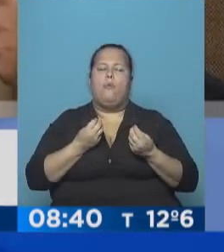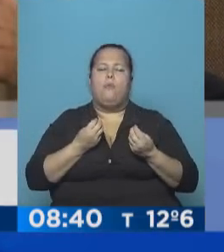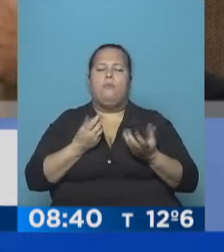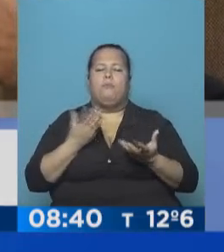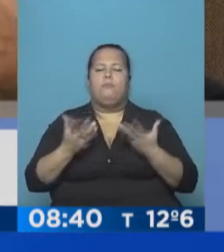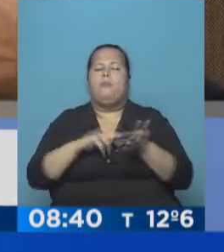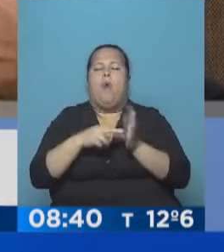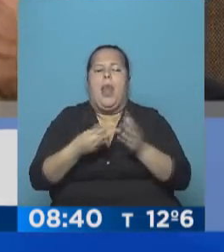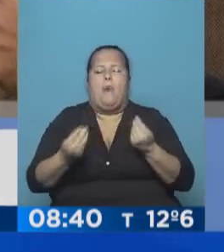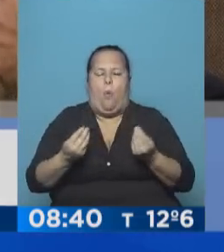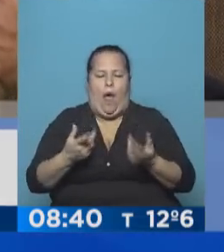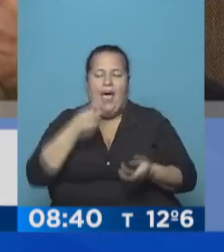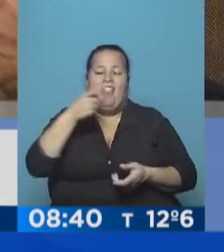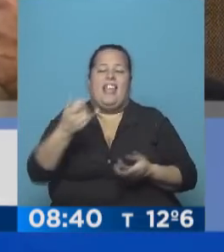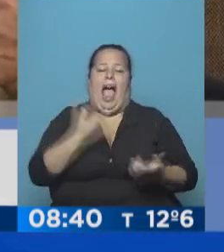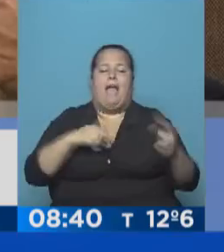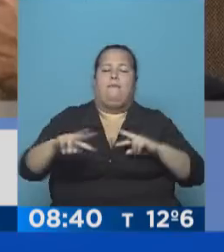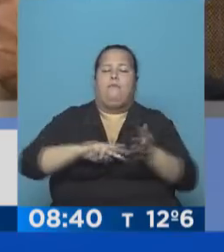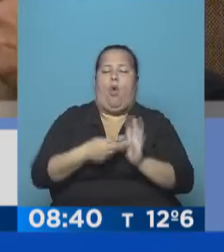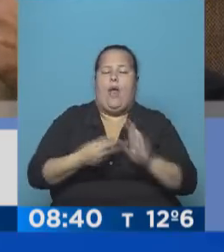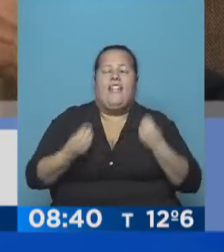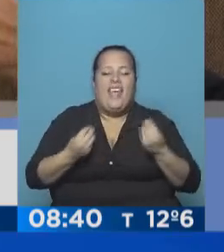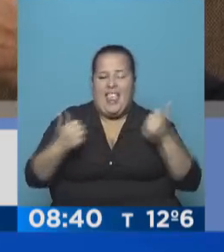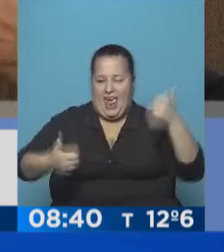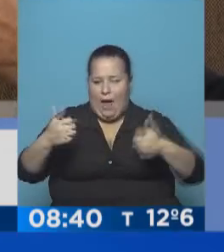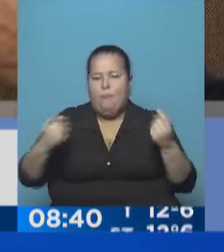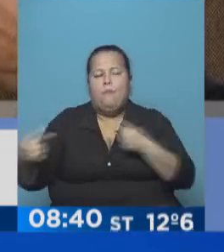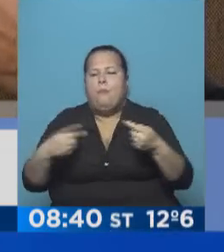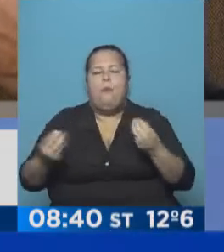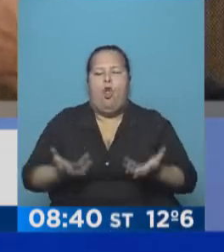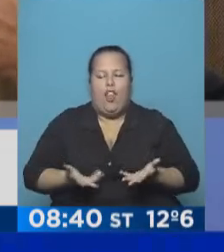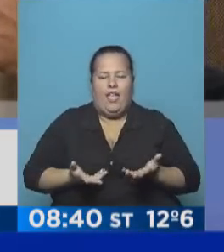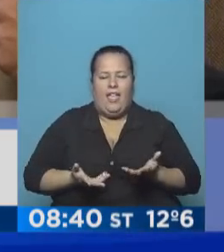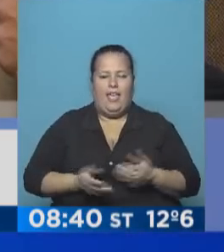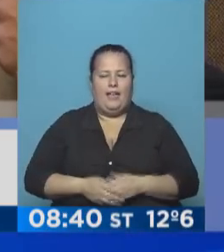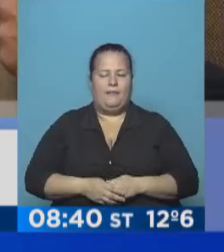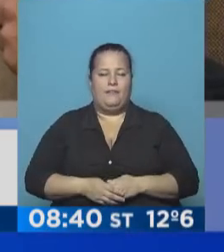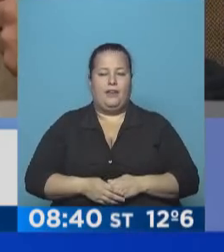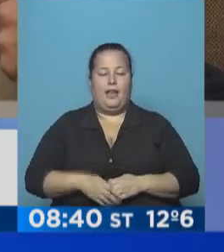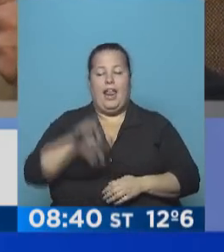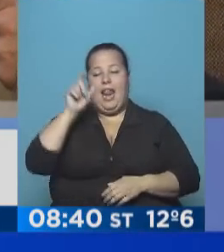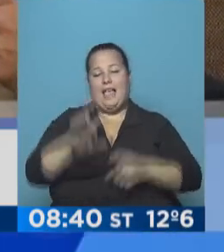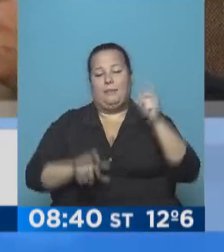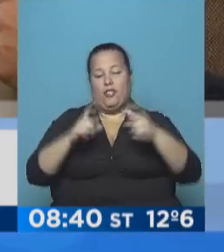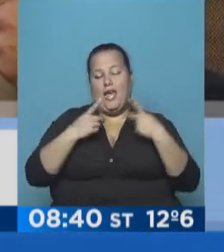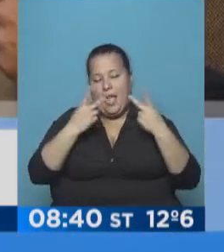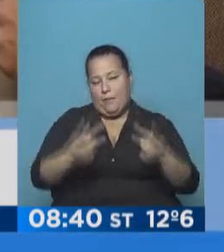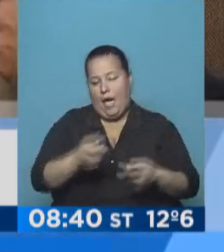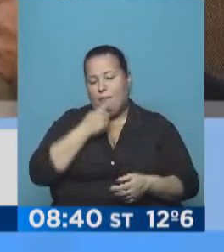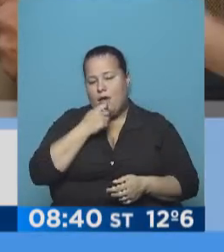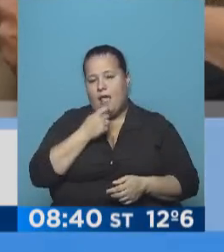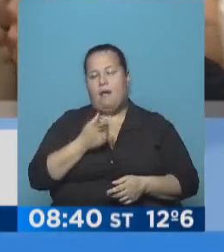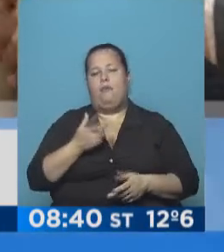qué conflicto están generando. Cuando usted dice que se generan roces, ¿entre quiénes o por qué? Entre el pasajero, por ejemplo,